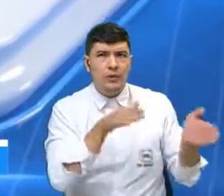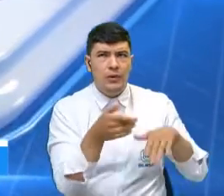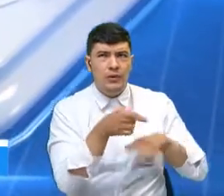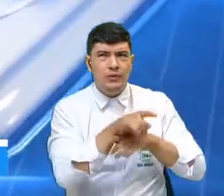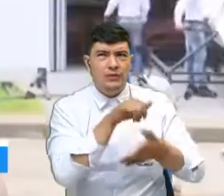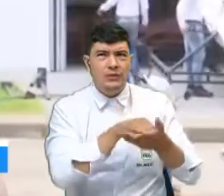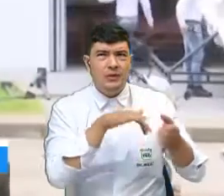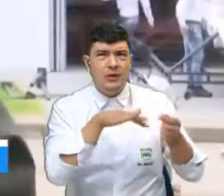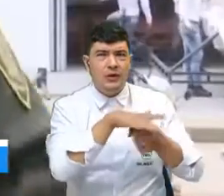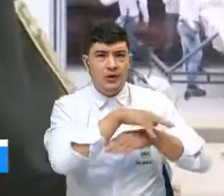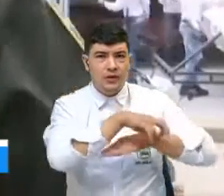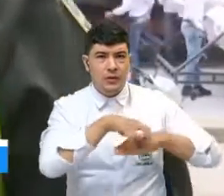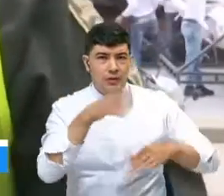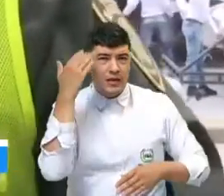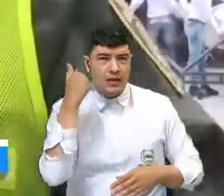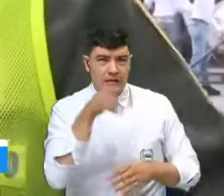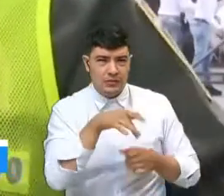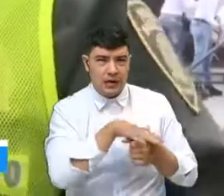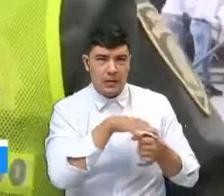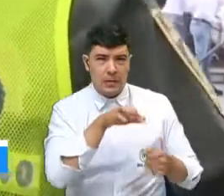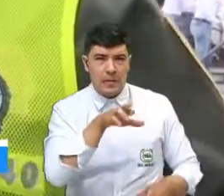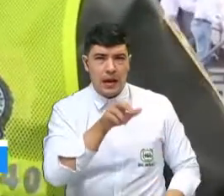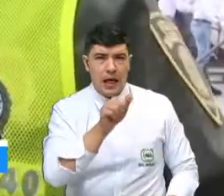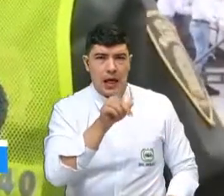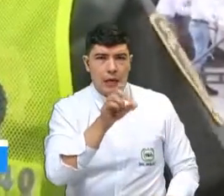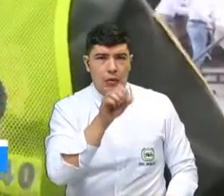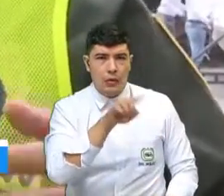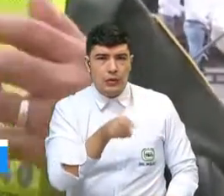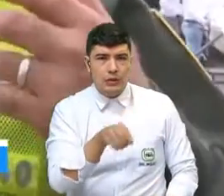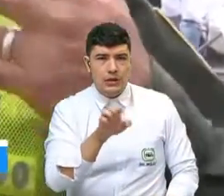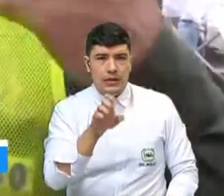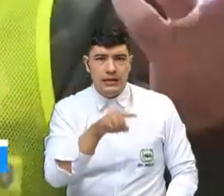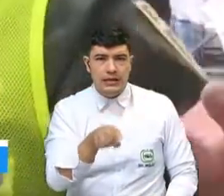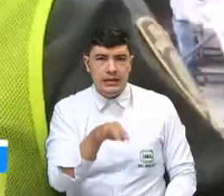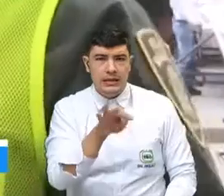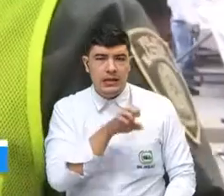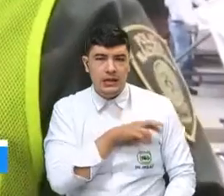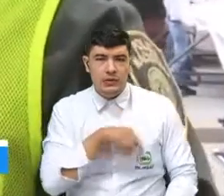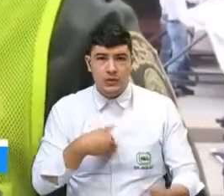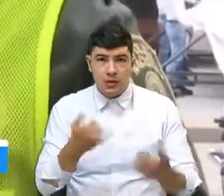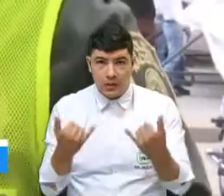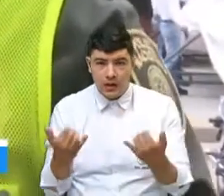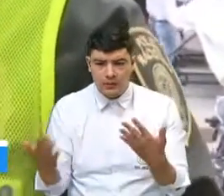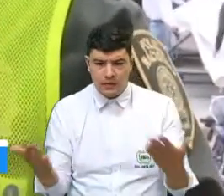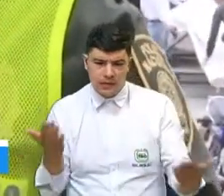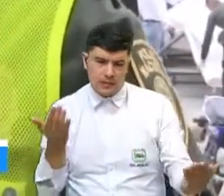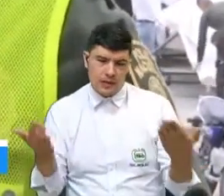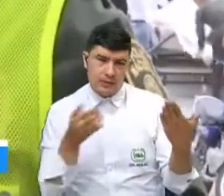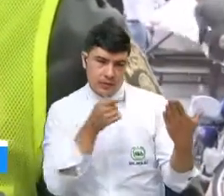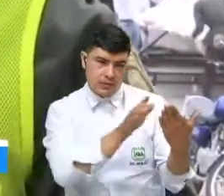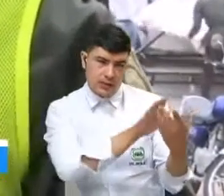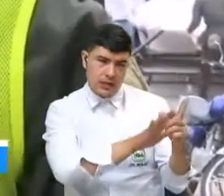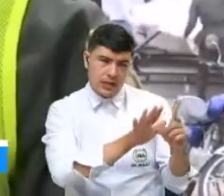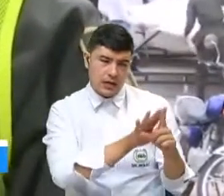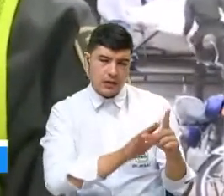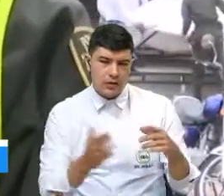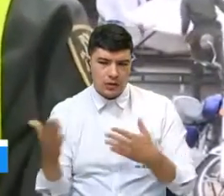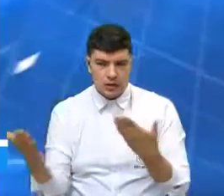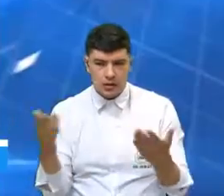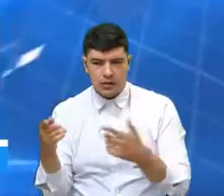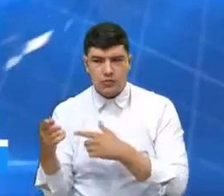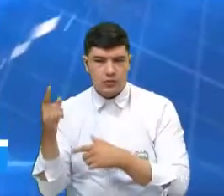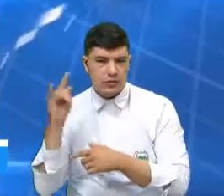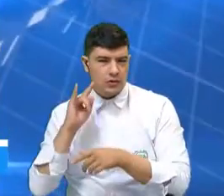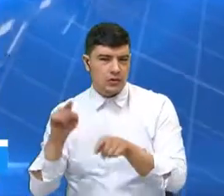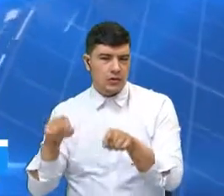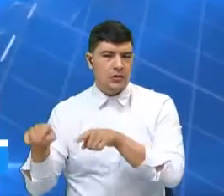barrio prados del este estamos cruzando vídeos audios caracterizaciones y una de estas